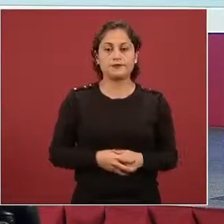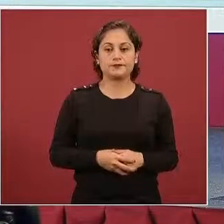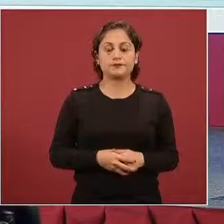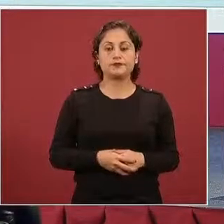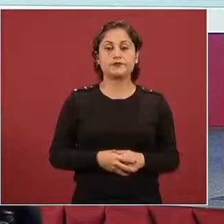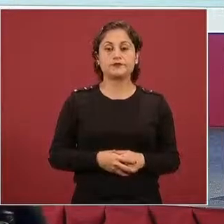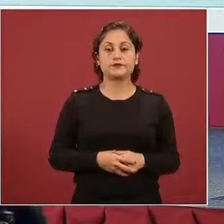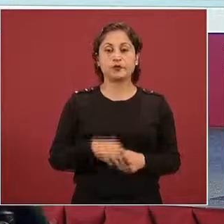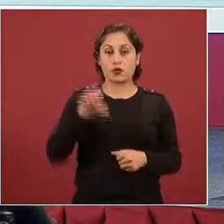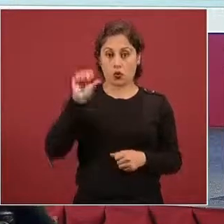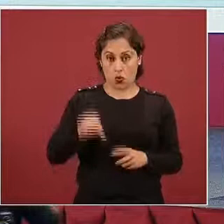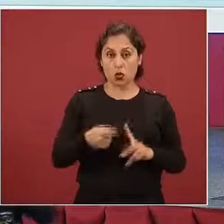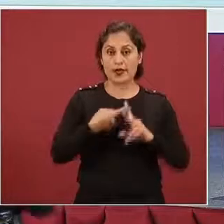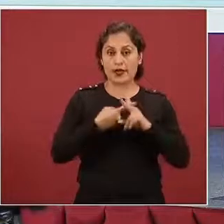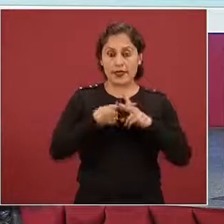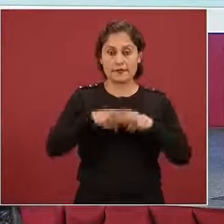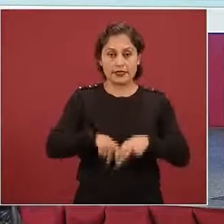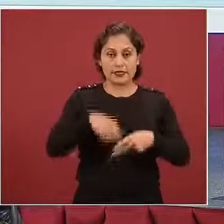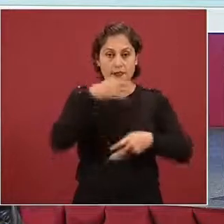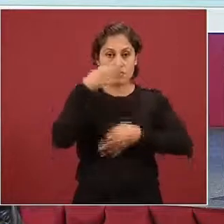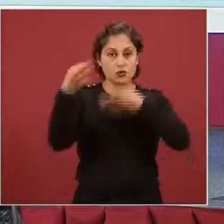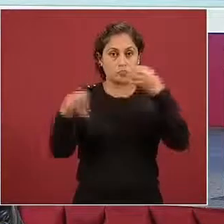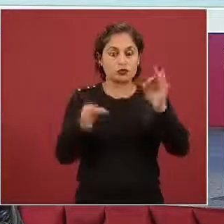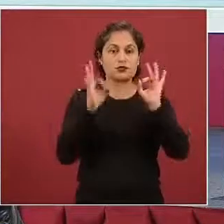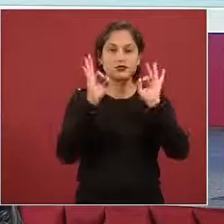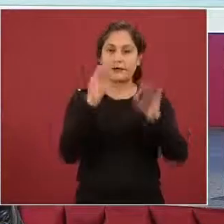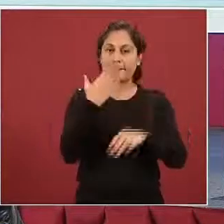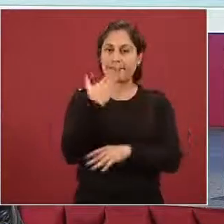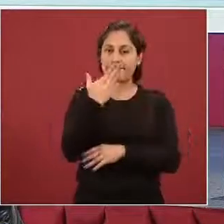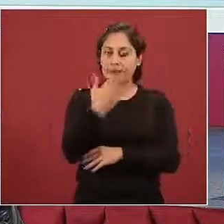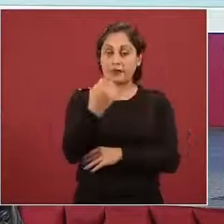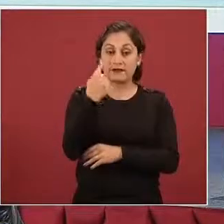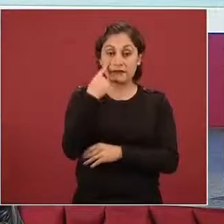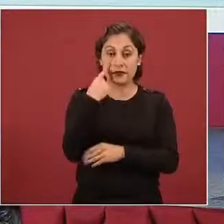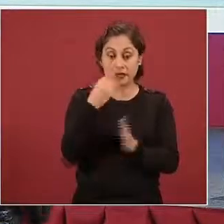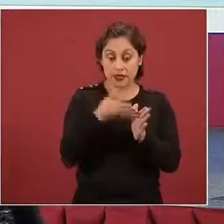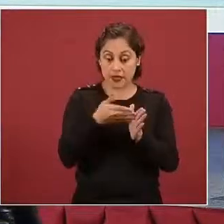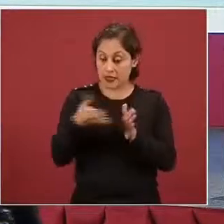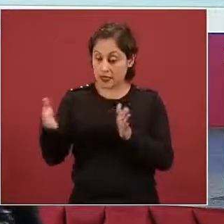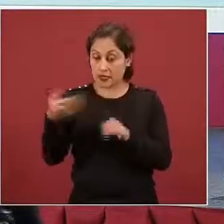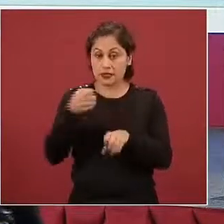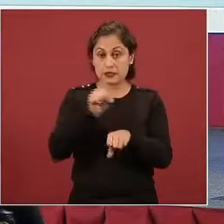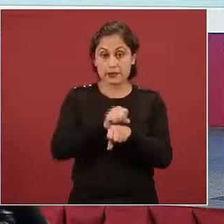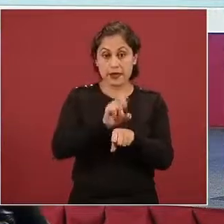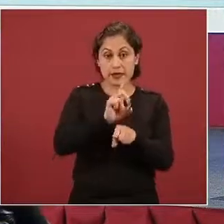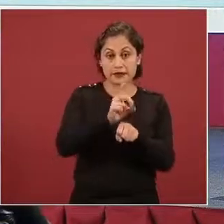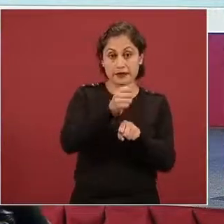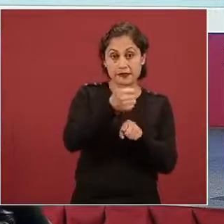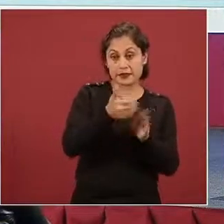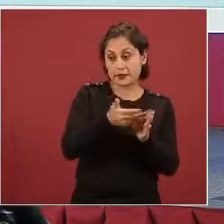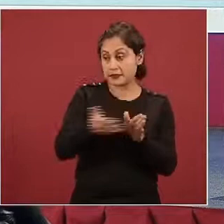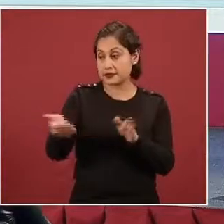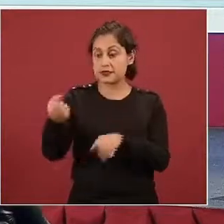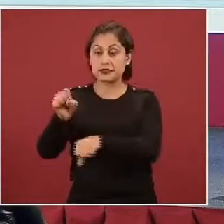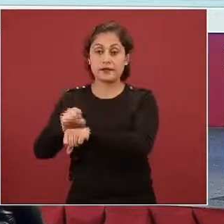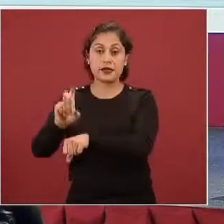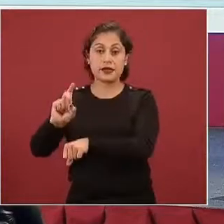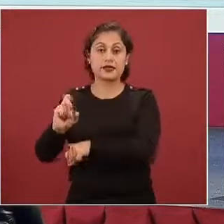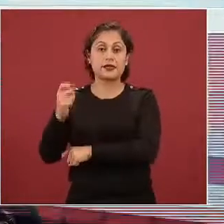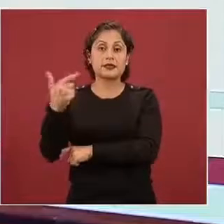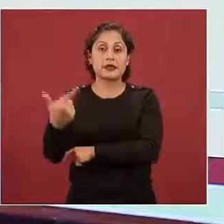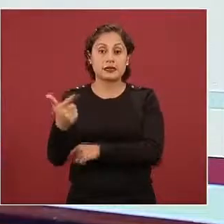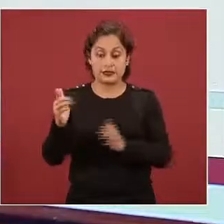Hoy abrimos con una noticia, insisto, alentadora. Entre la semana 36 y la 37, la